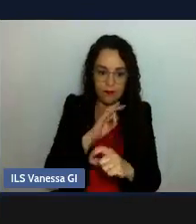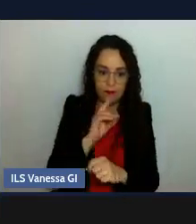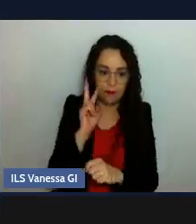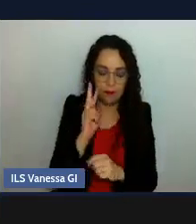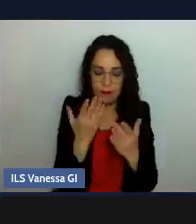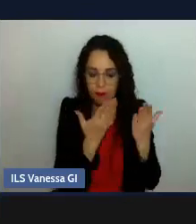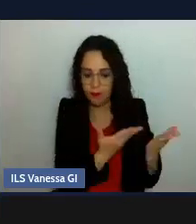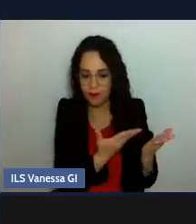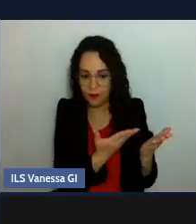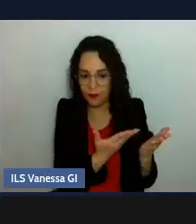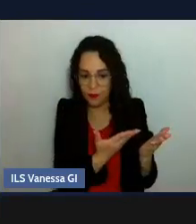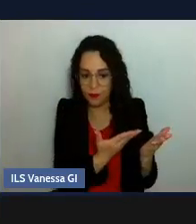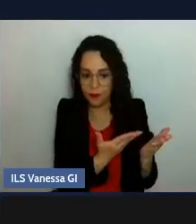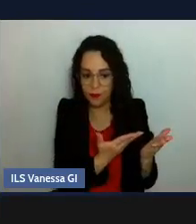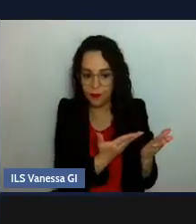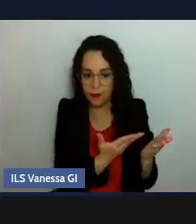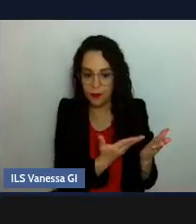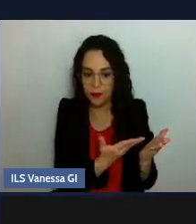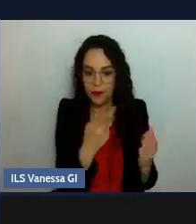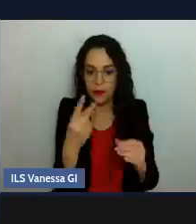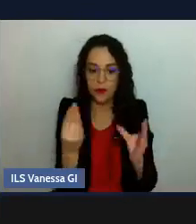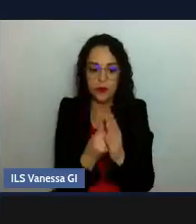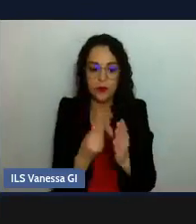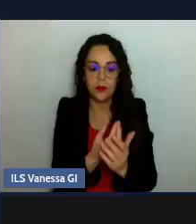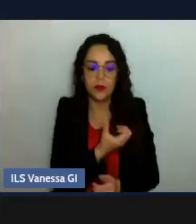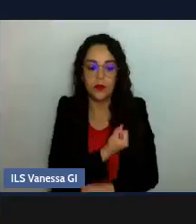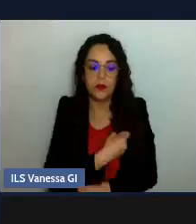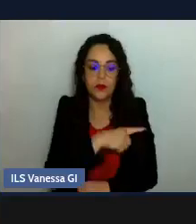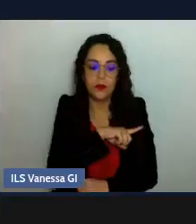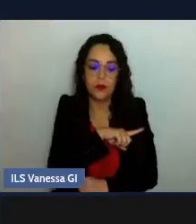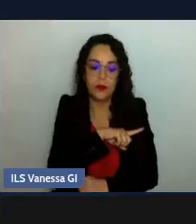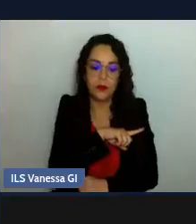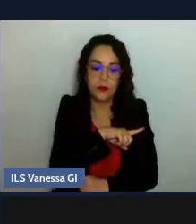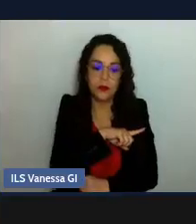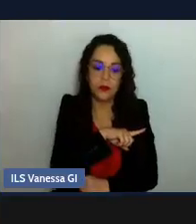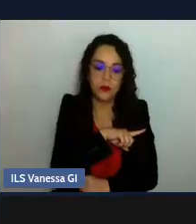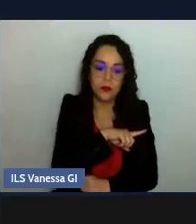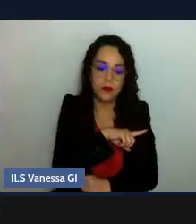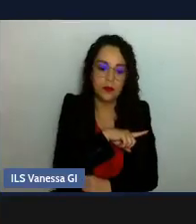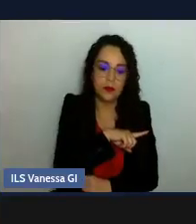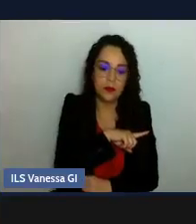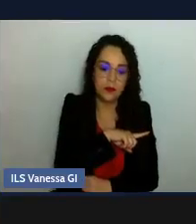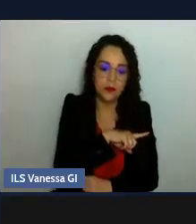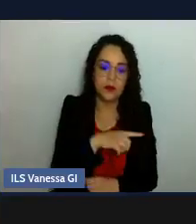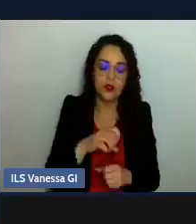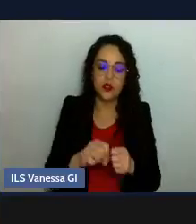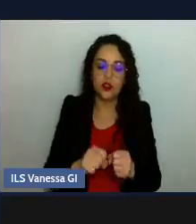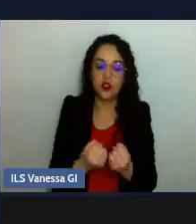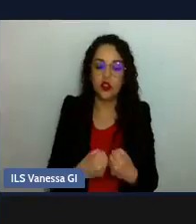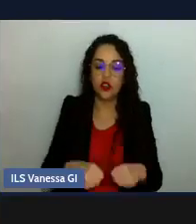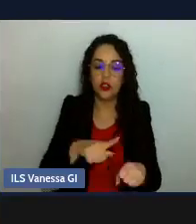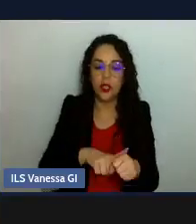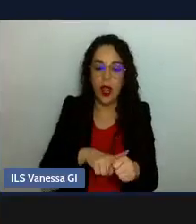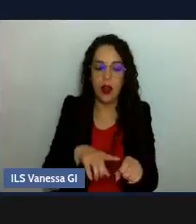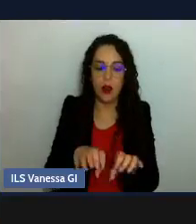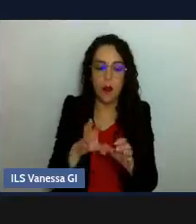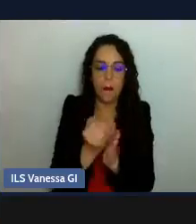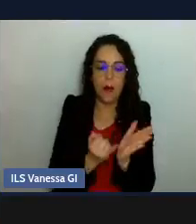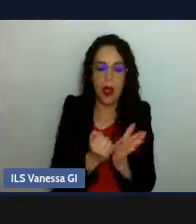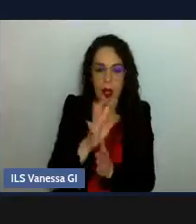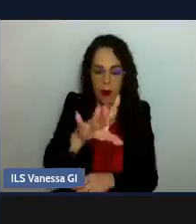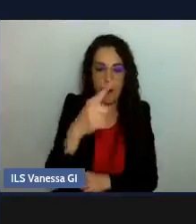Los determinantes sociales de la salud. Los determinantes sociales de la salud son las circunstancias en las que las